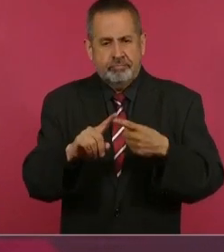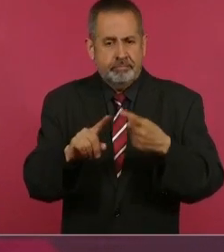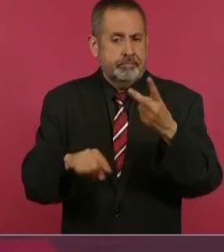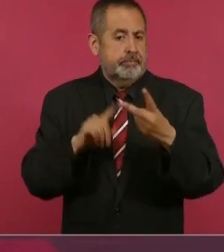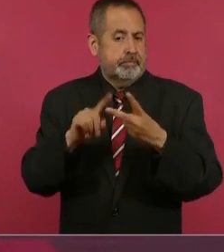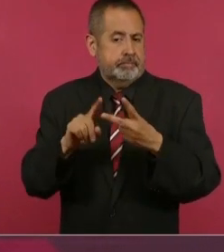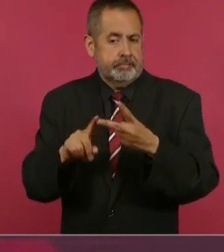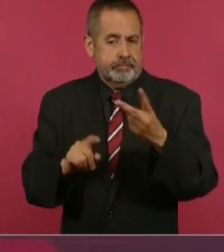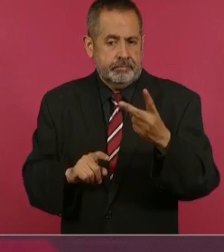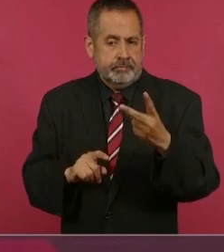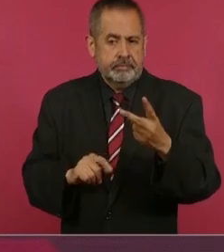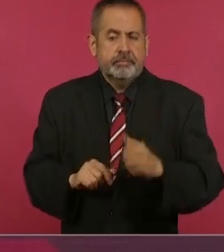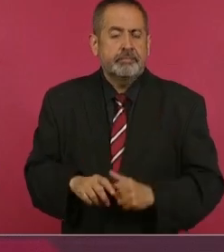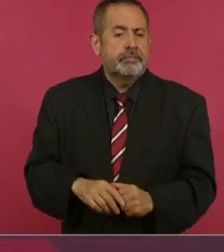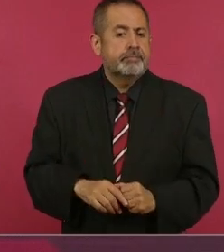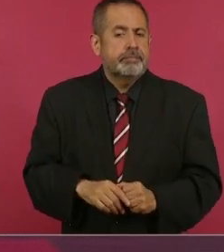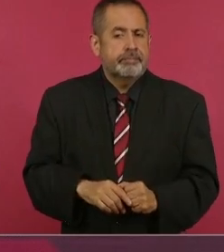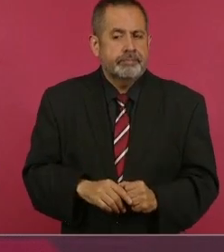Segundo,